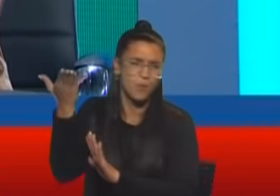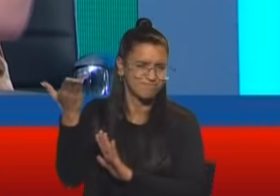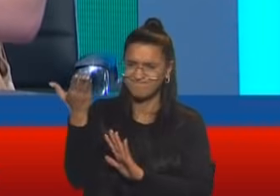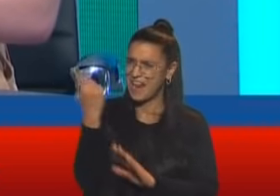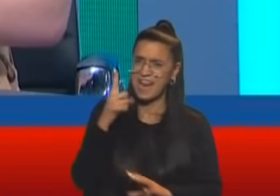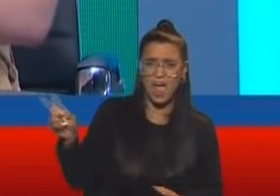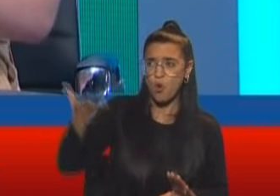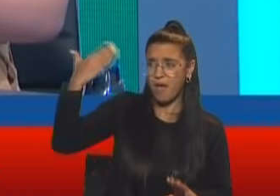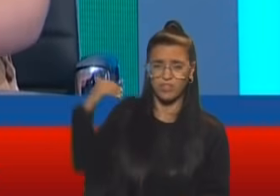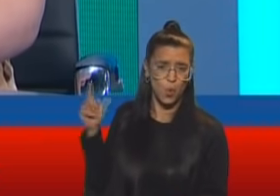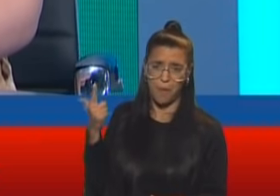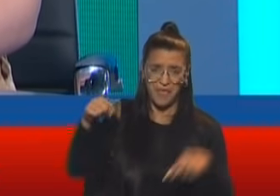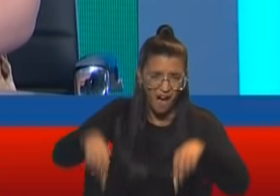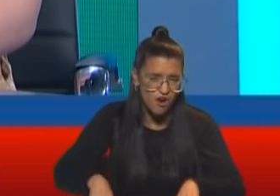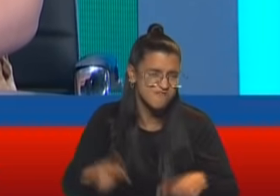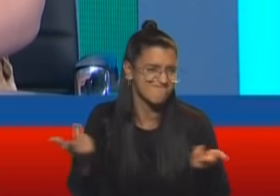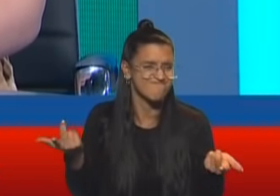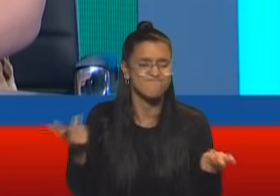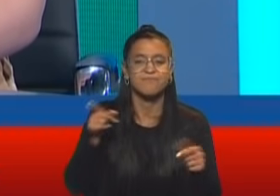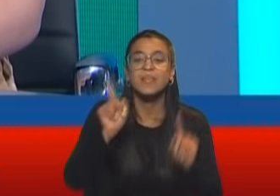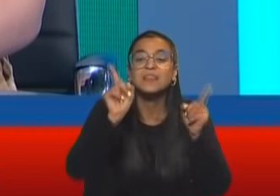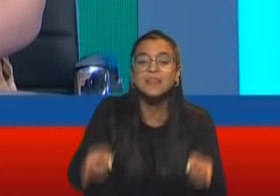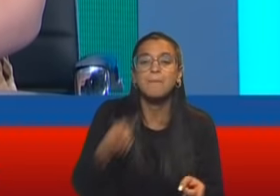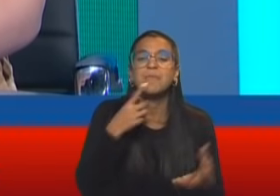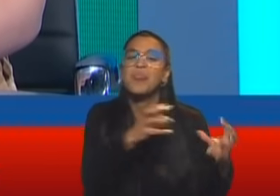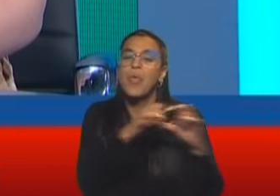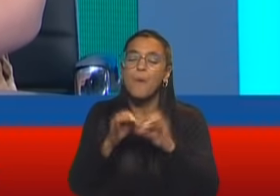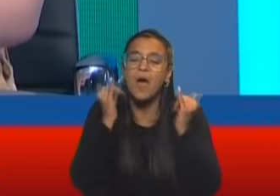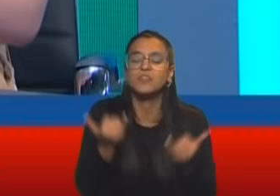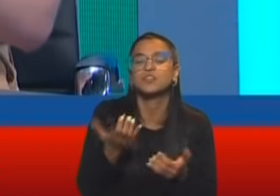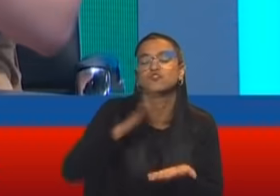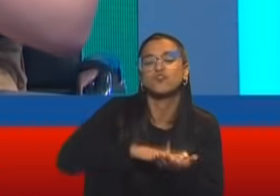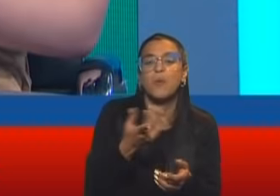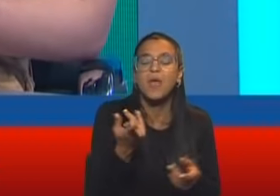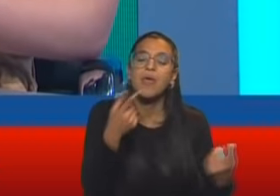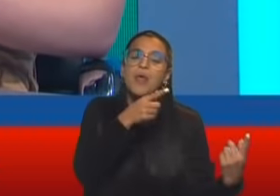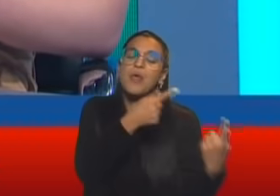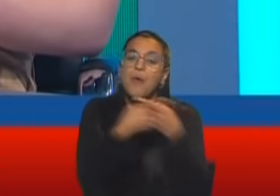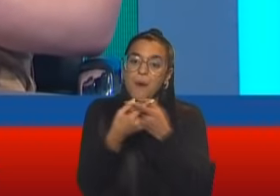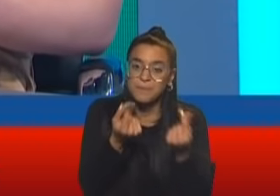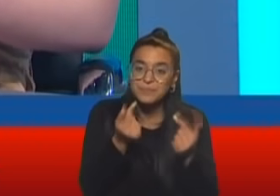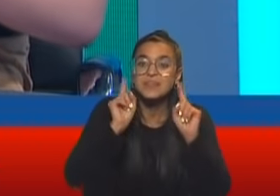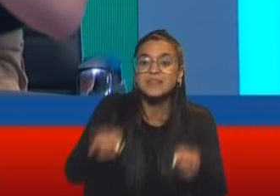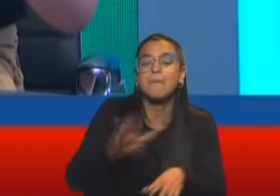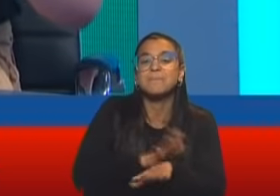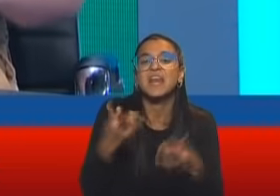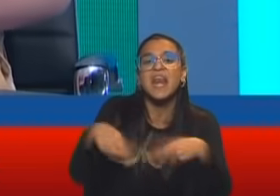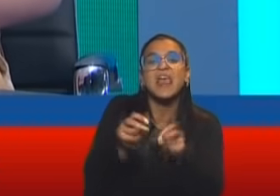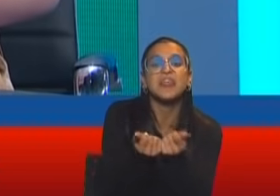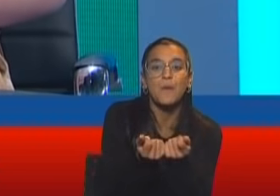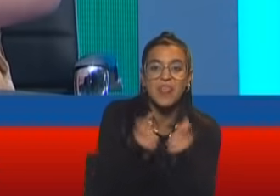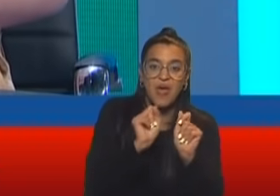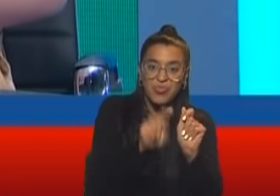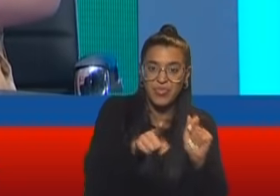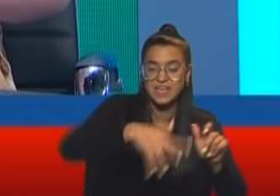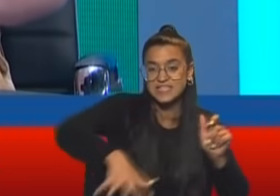raro. Y después hay otro debate frente a la disminución del precio de la carne que tiene que ver con la rentabilidad del sector. Y otra vez